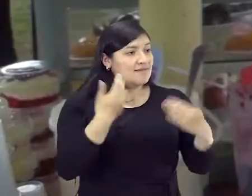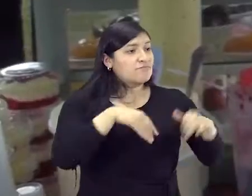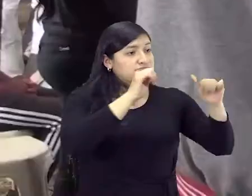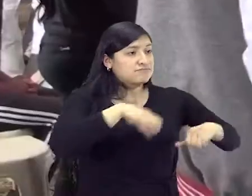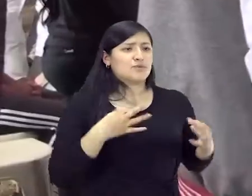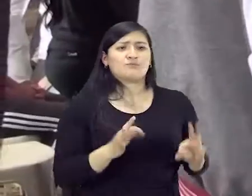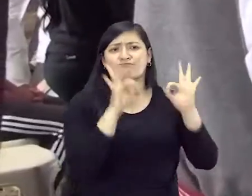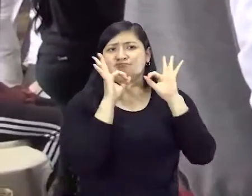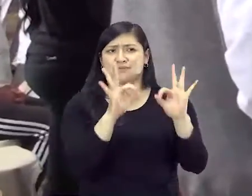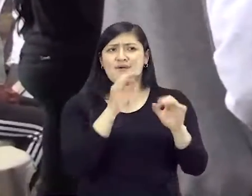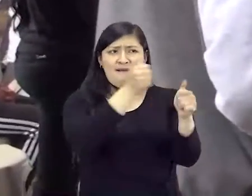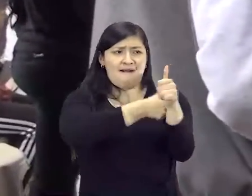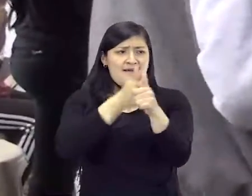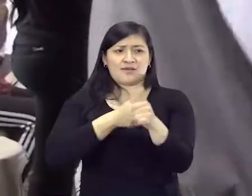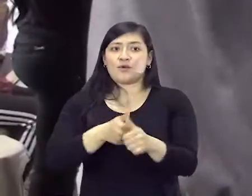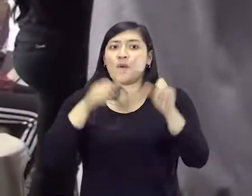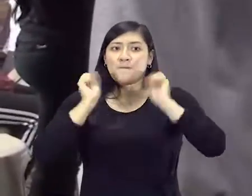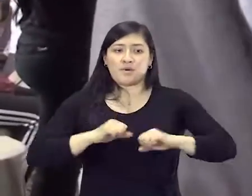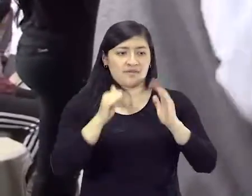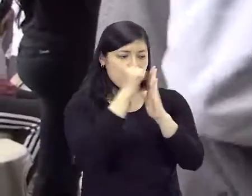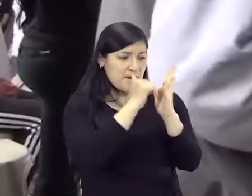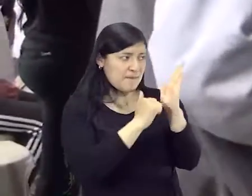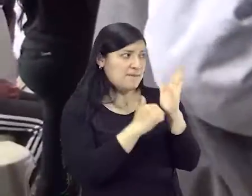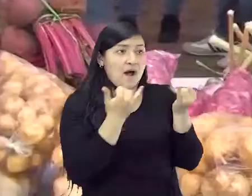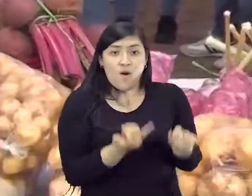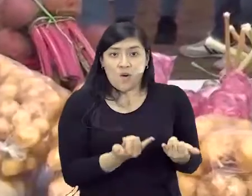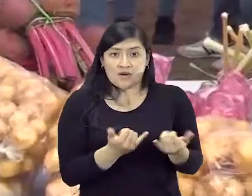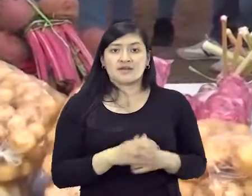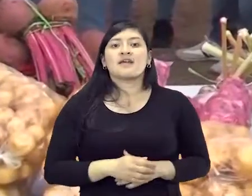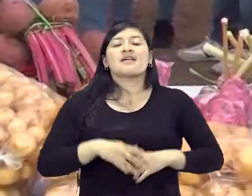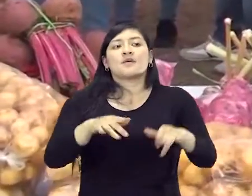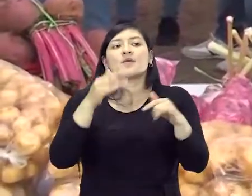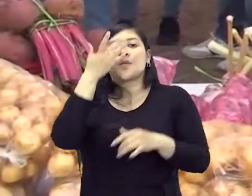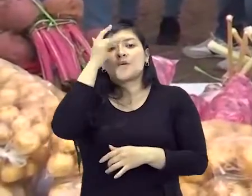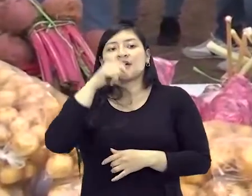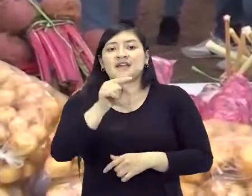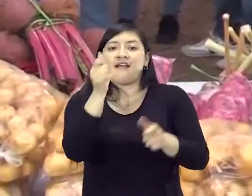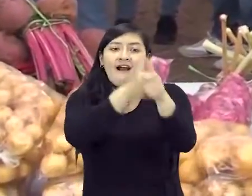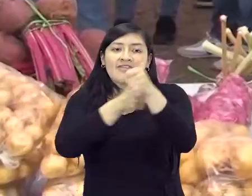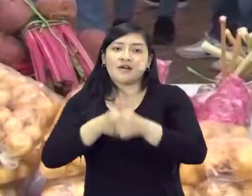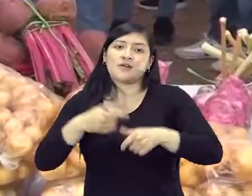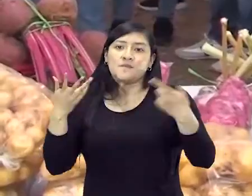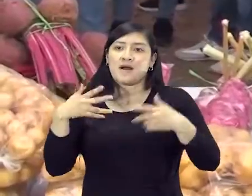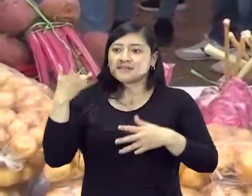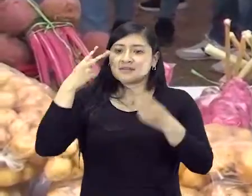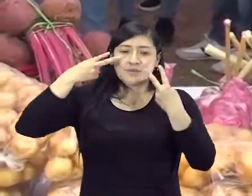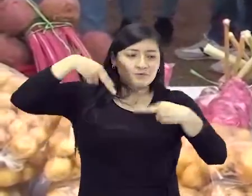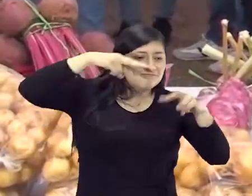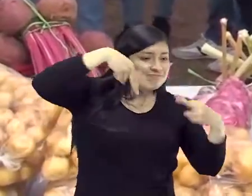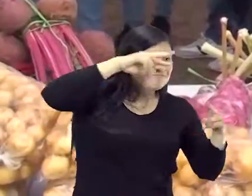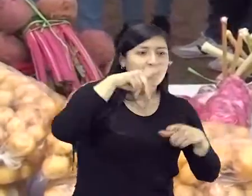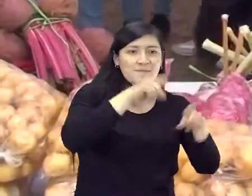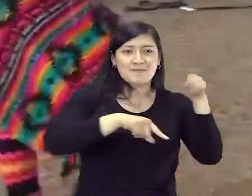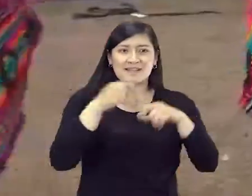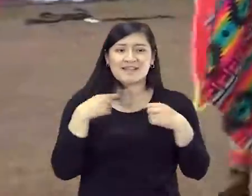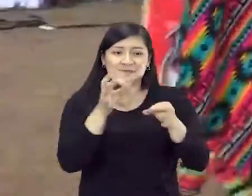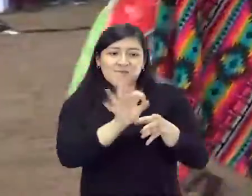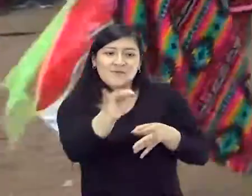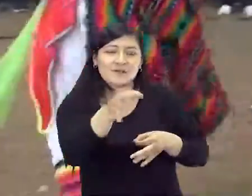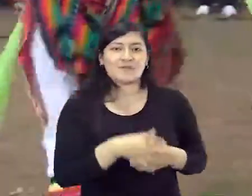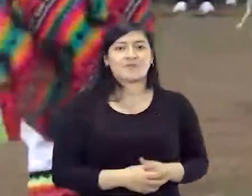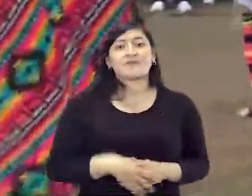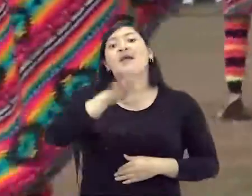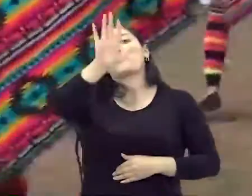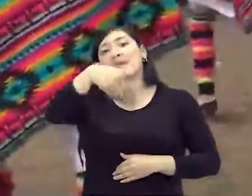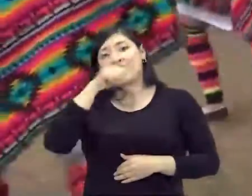mercados campesinos. Me parece excelente la programación del día de hoy, ya que esto nos lleva a que más turistas